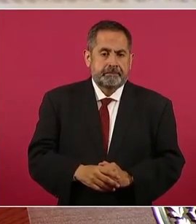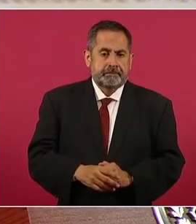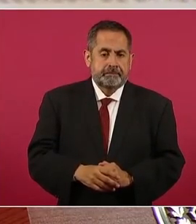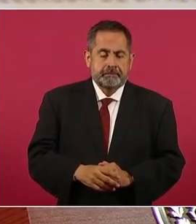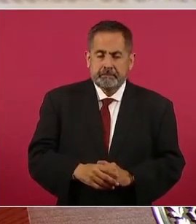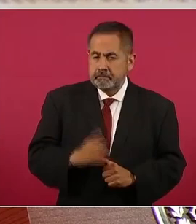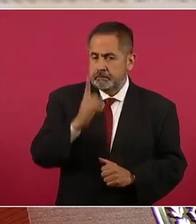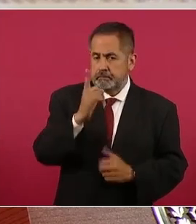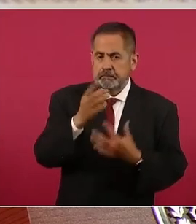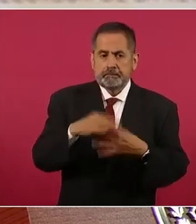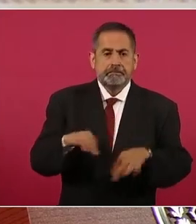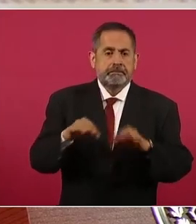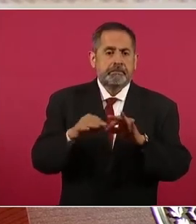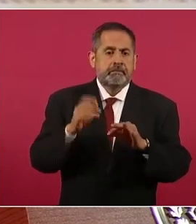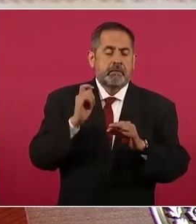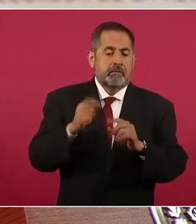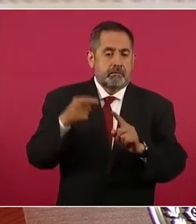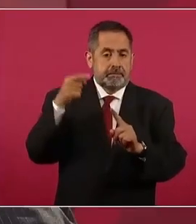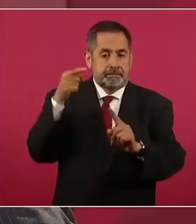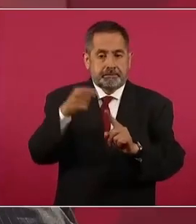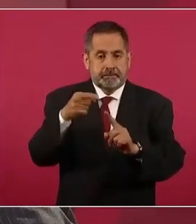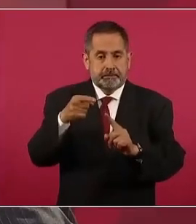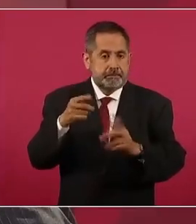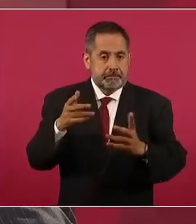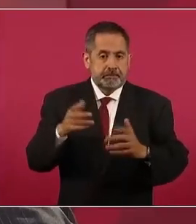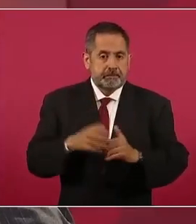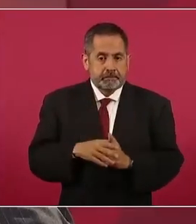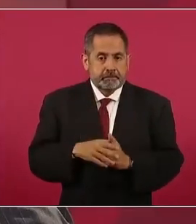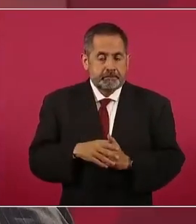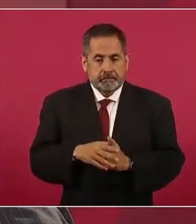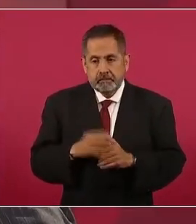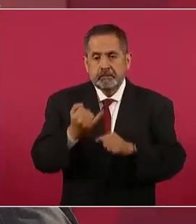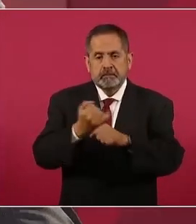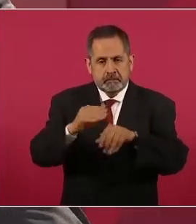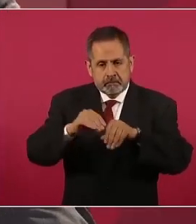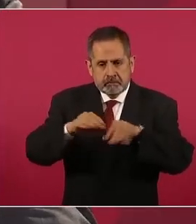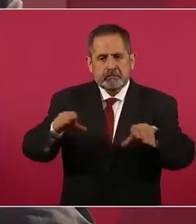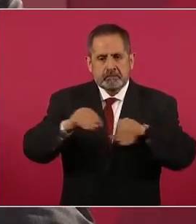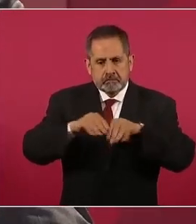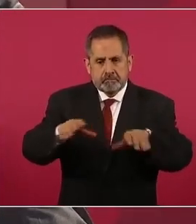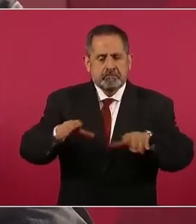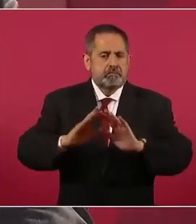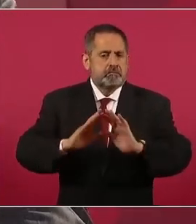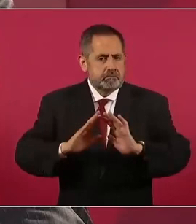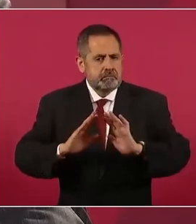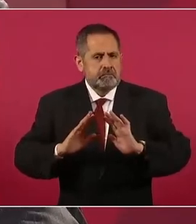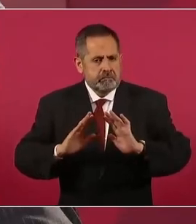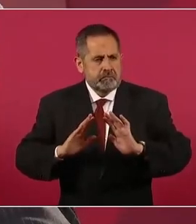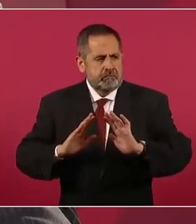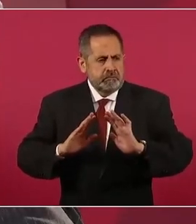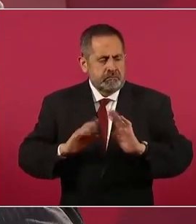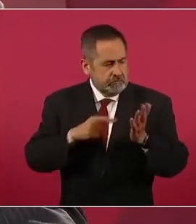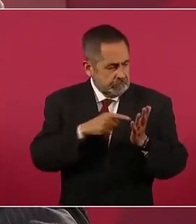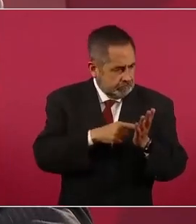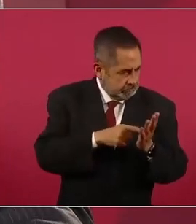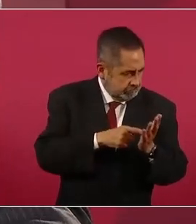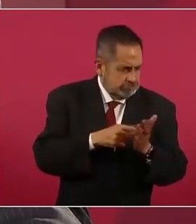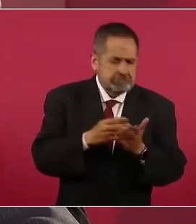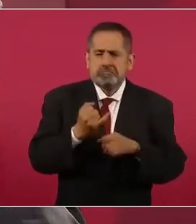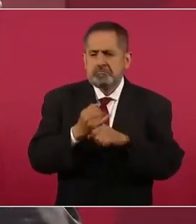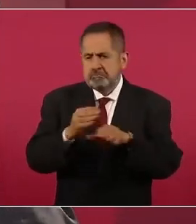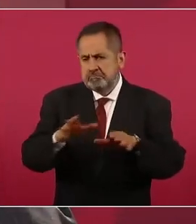Lo importante es informar, decir si existe esto, quién va